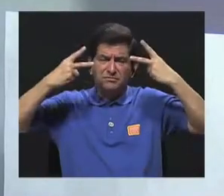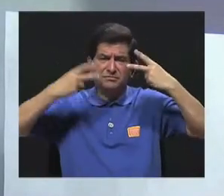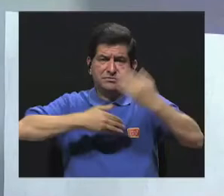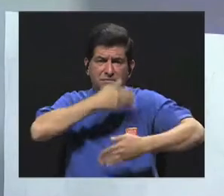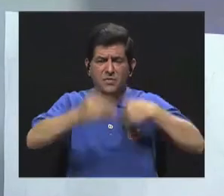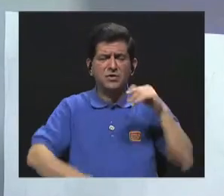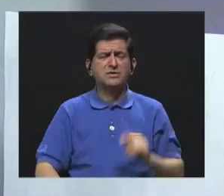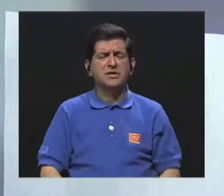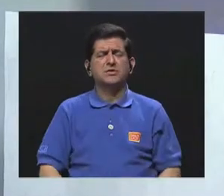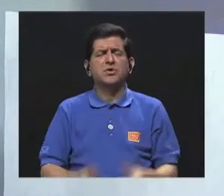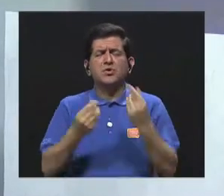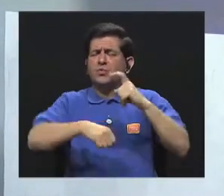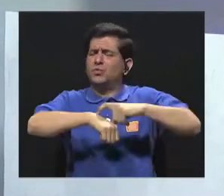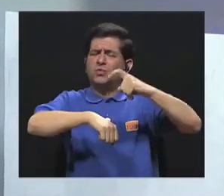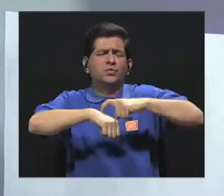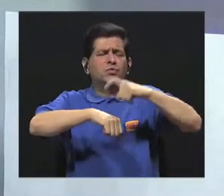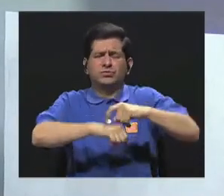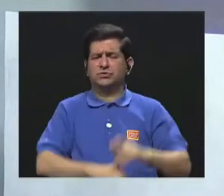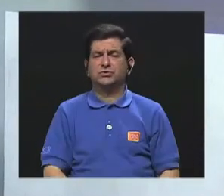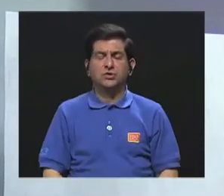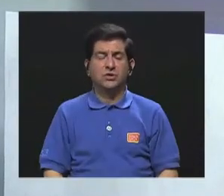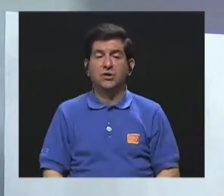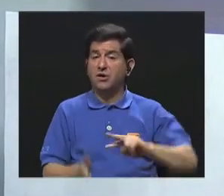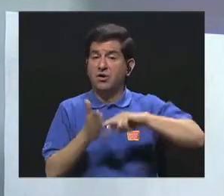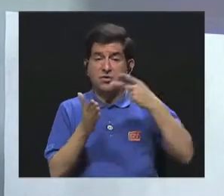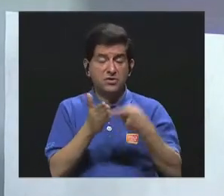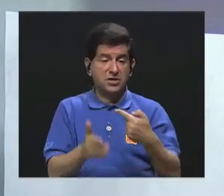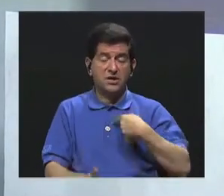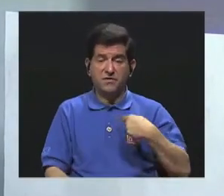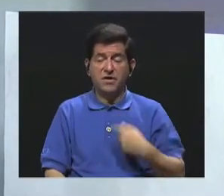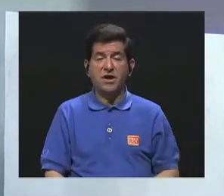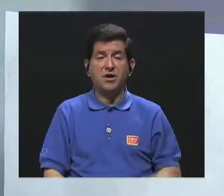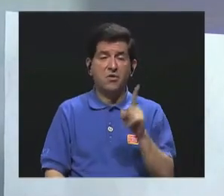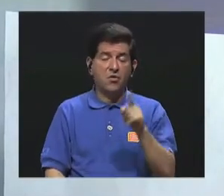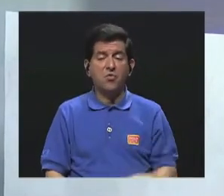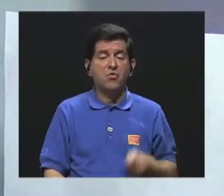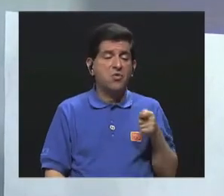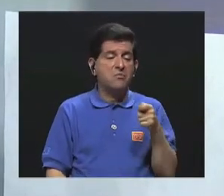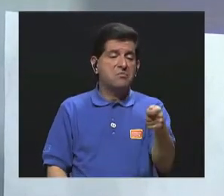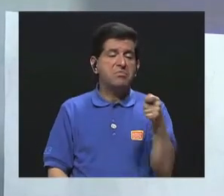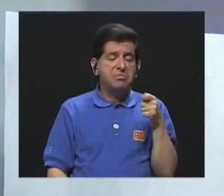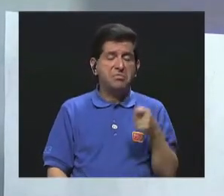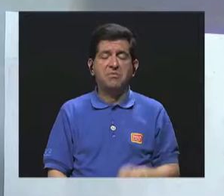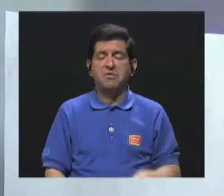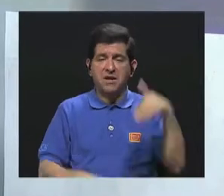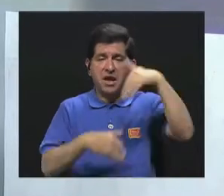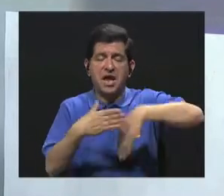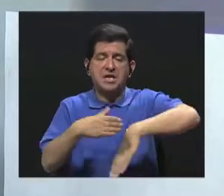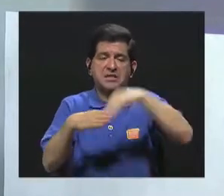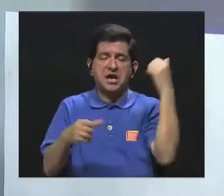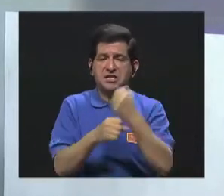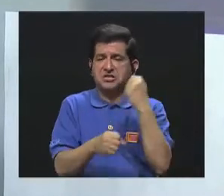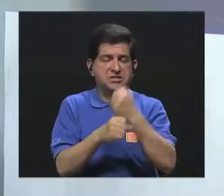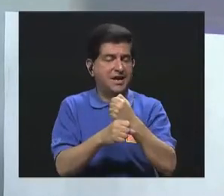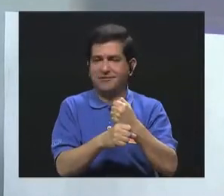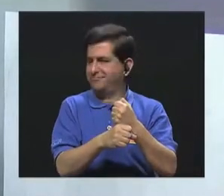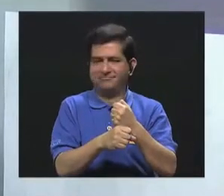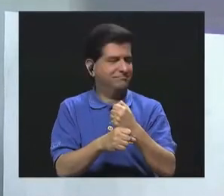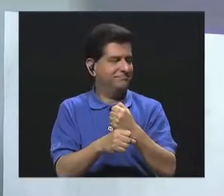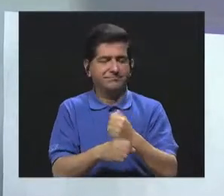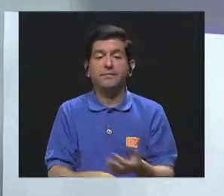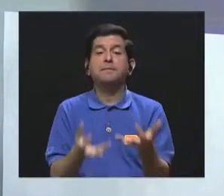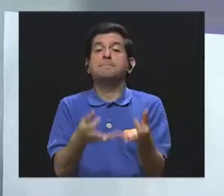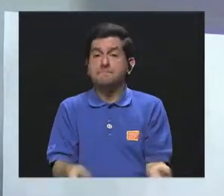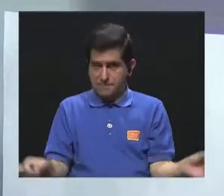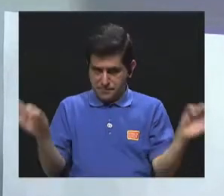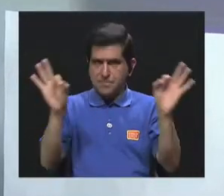muy largos. Entonces, no es como que uno marca una tarjeta de un momento a otro y sale y entra. Entonces, para mí sí es importante